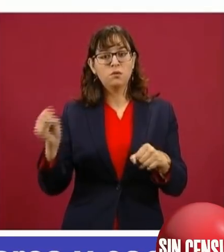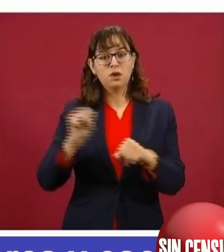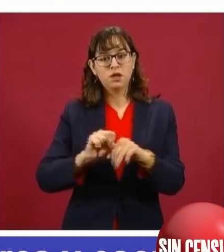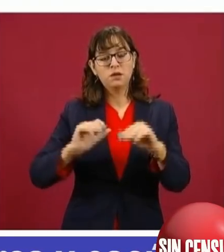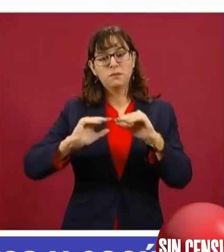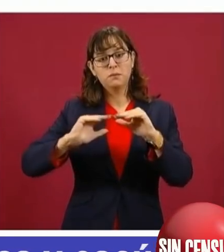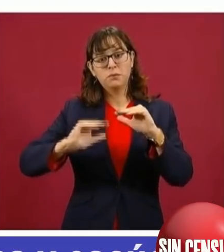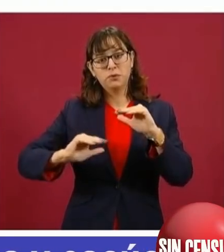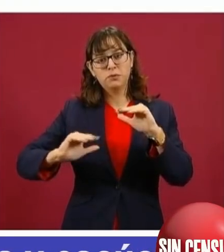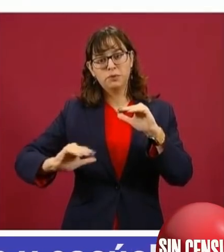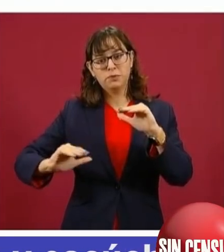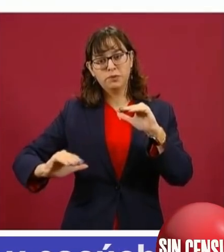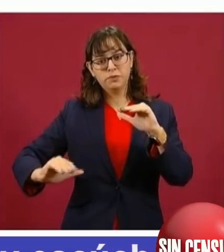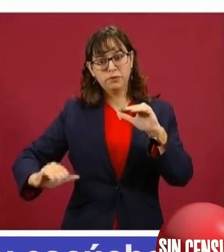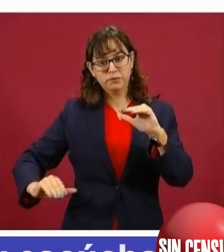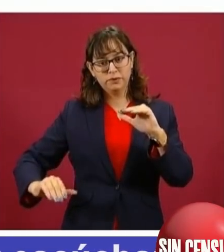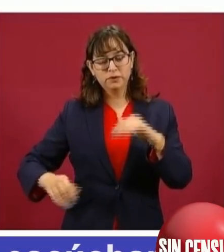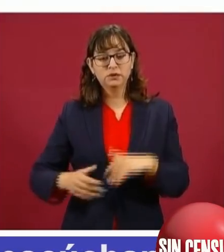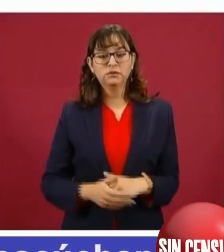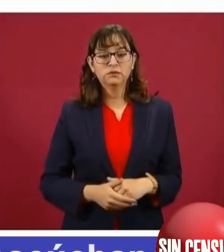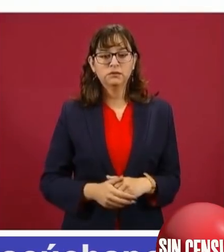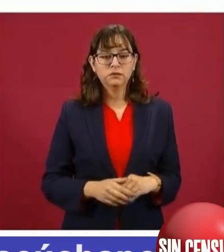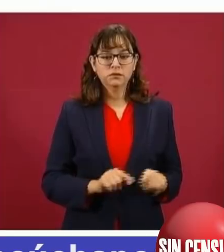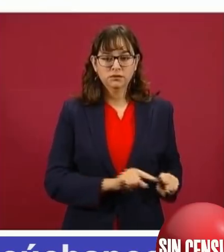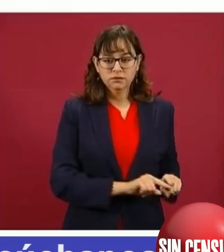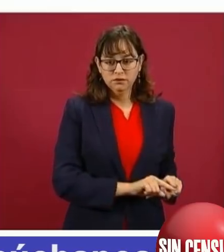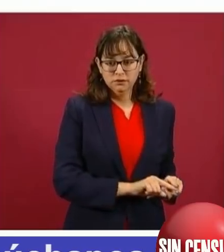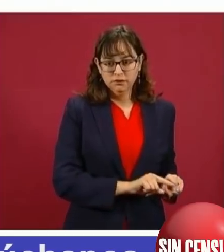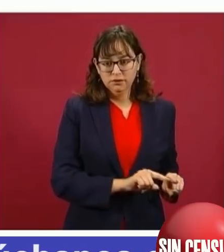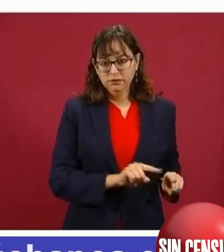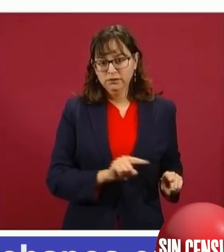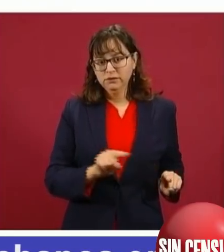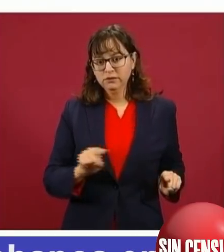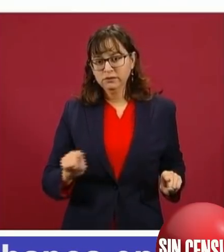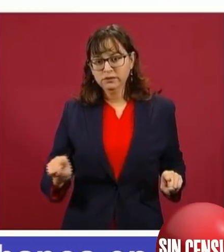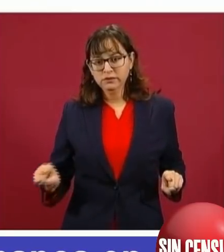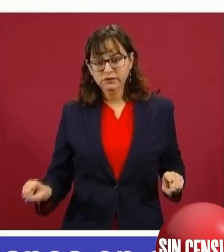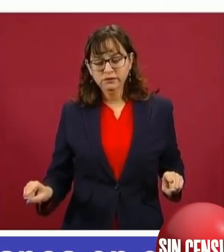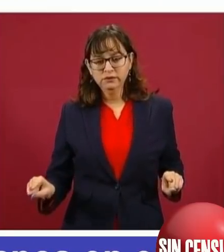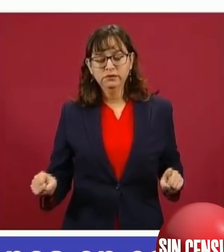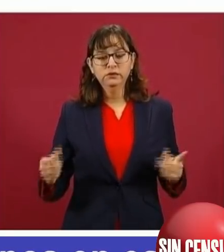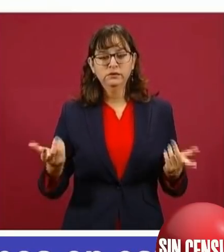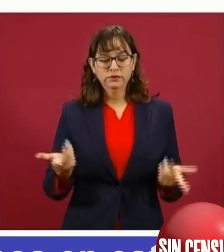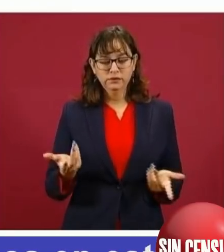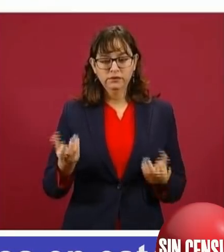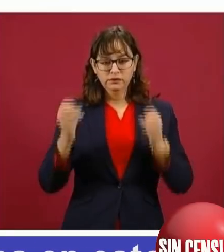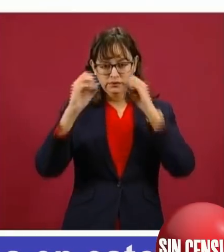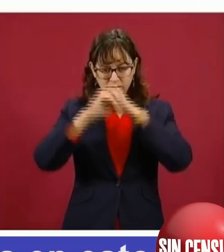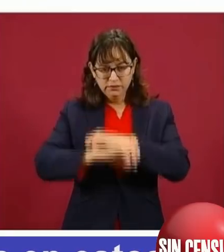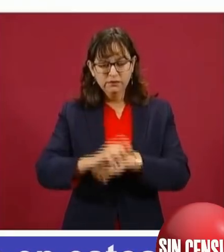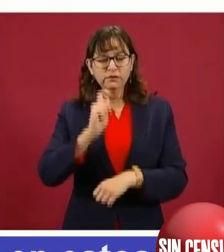posteriores. Y en la línea de color oscuro que está abajo en la gráfica es la cantidad de personas